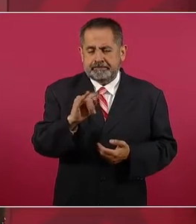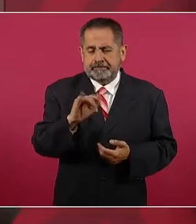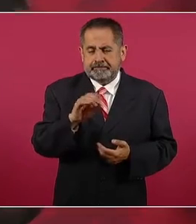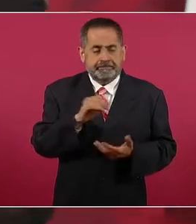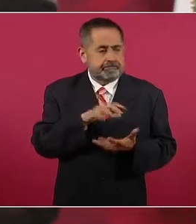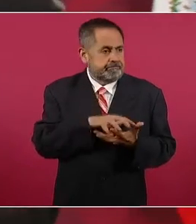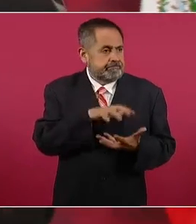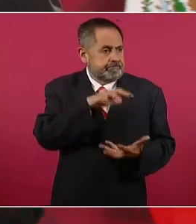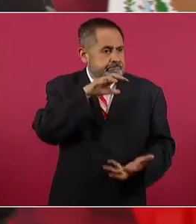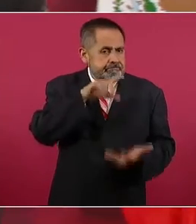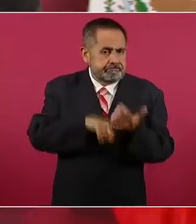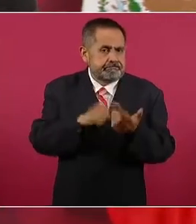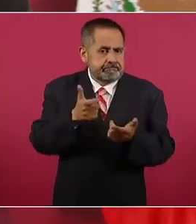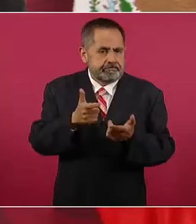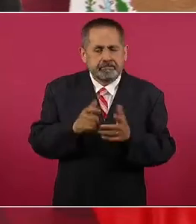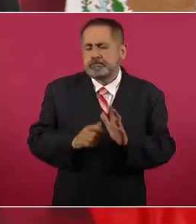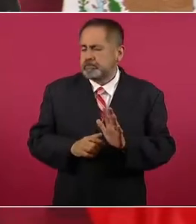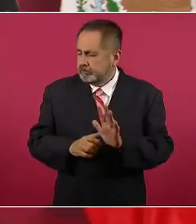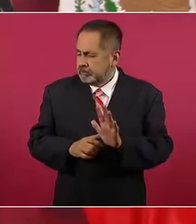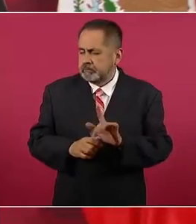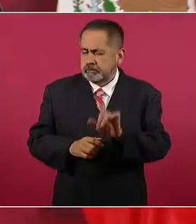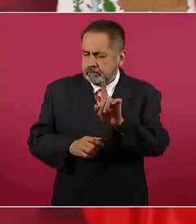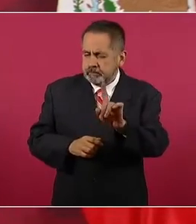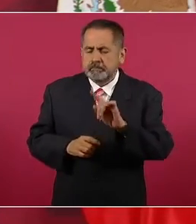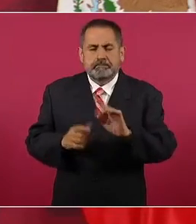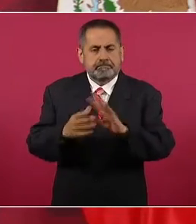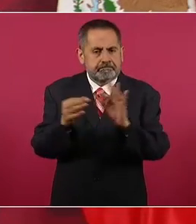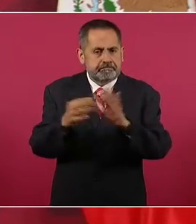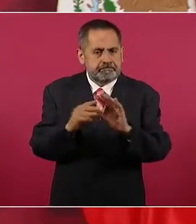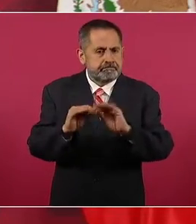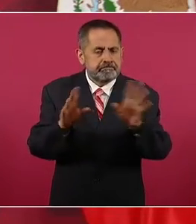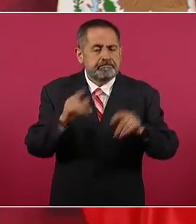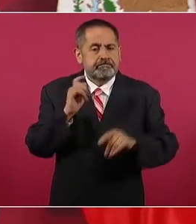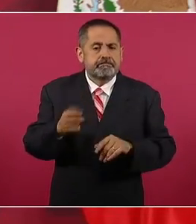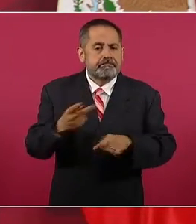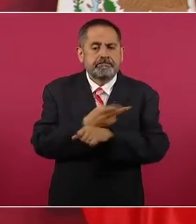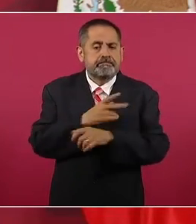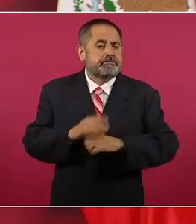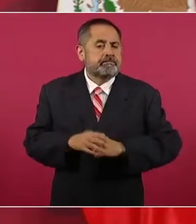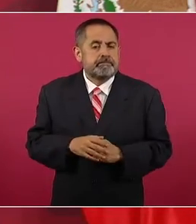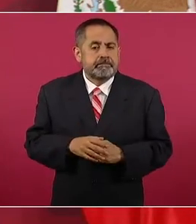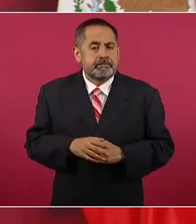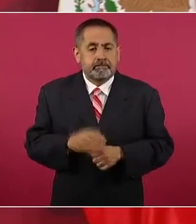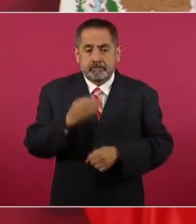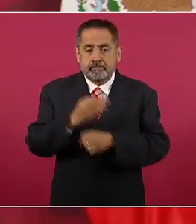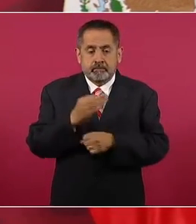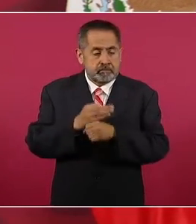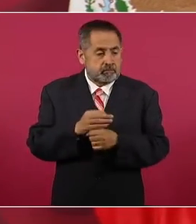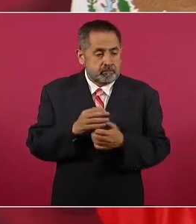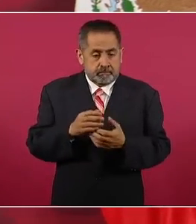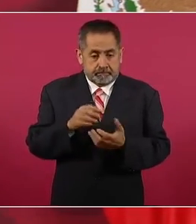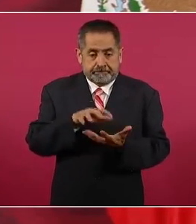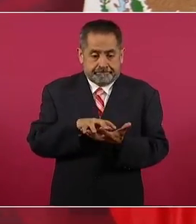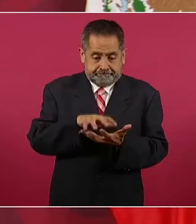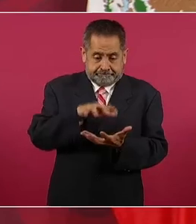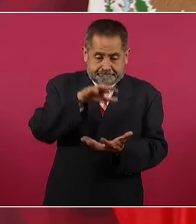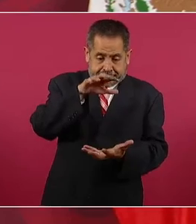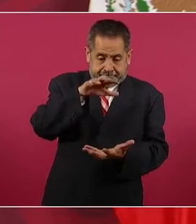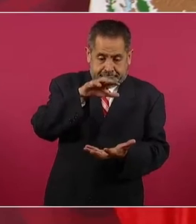Entonces, ¿qué es lo que está sucediendo ahora? Hay una mejor